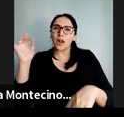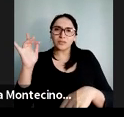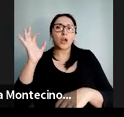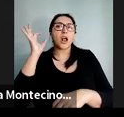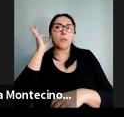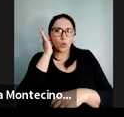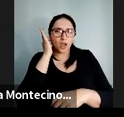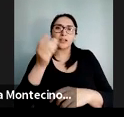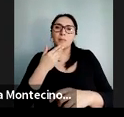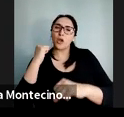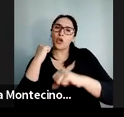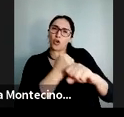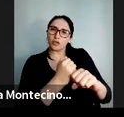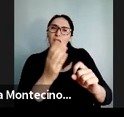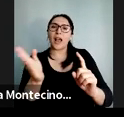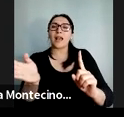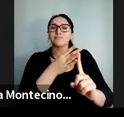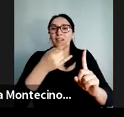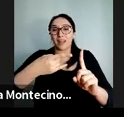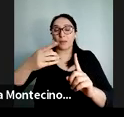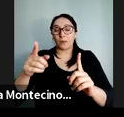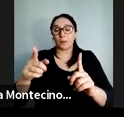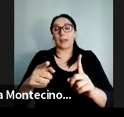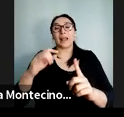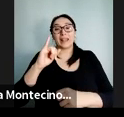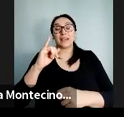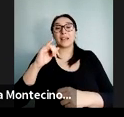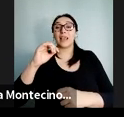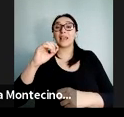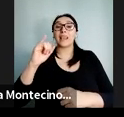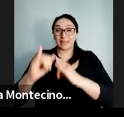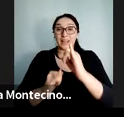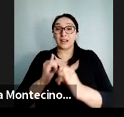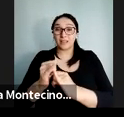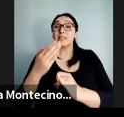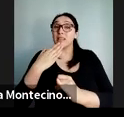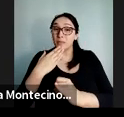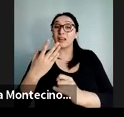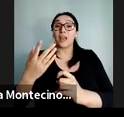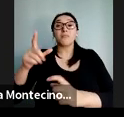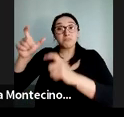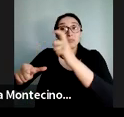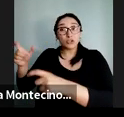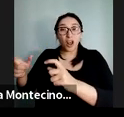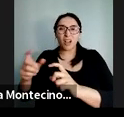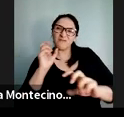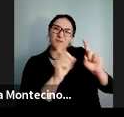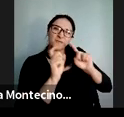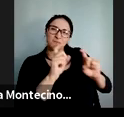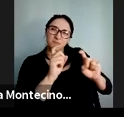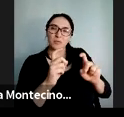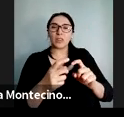comunidad LGTBIQ+, a través de Internet. Su objetivo varía dependiendo del atacante, pero se caracteriza usualmente